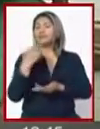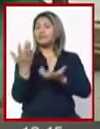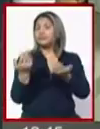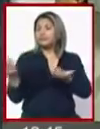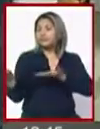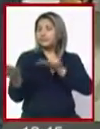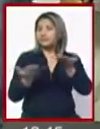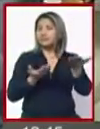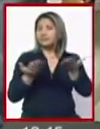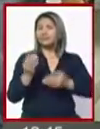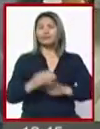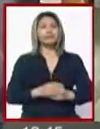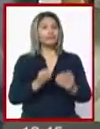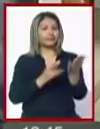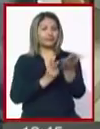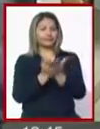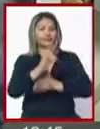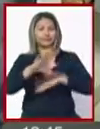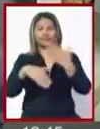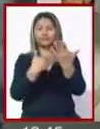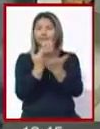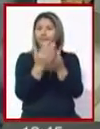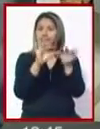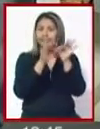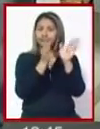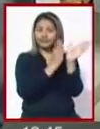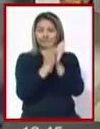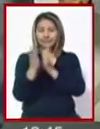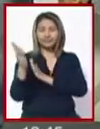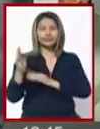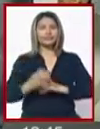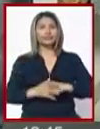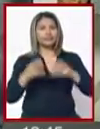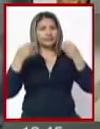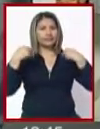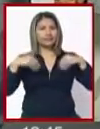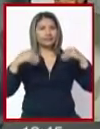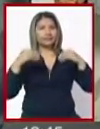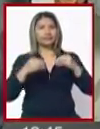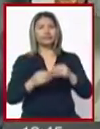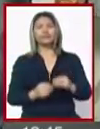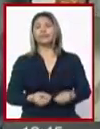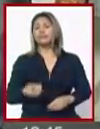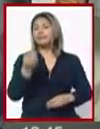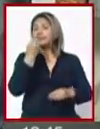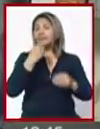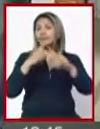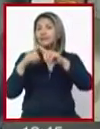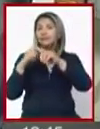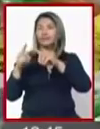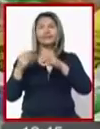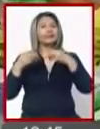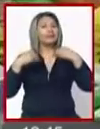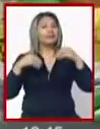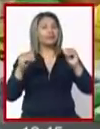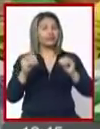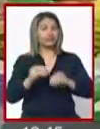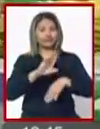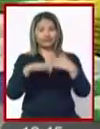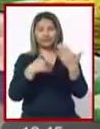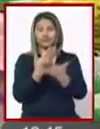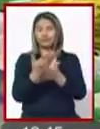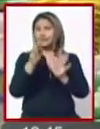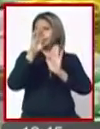al pueblo. Sí, es verdad, todo ya está acomodadito, todo el producto que vendemos, vendemos canasta familiar, vamos a vender